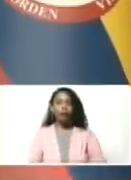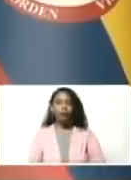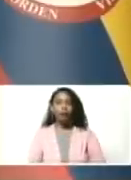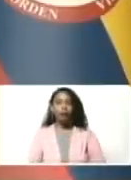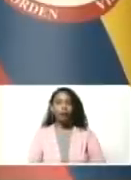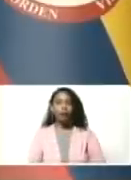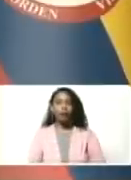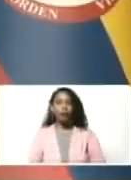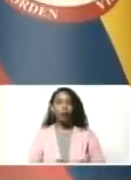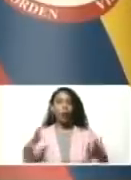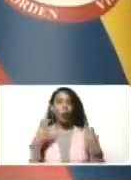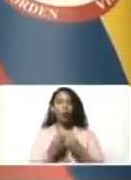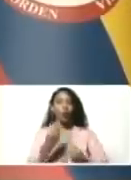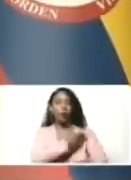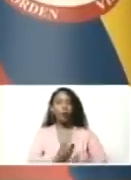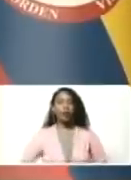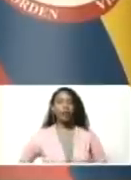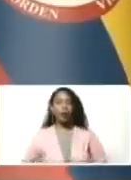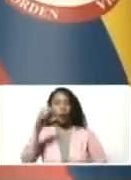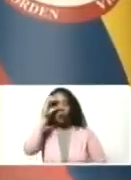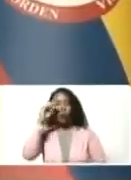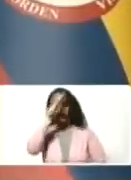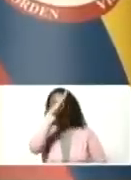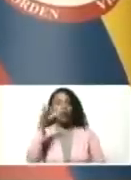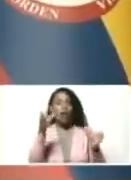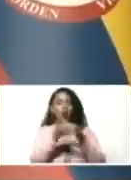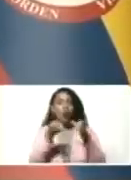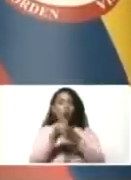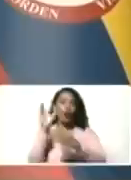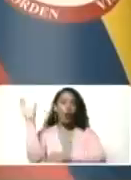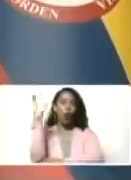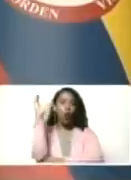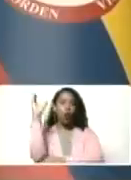Con el presidente Gustavo Petro, con su delegación,